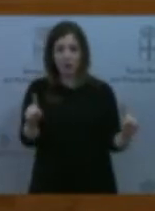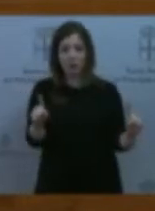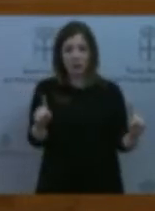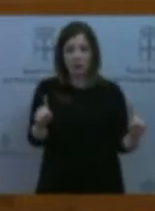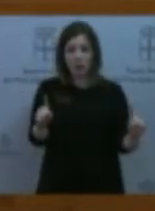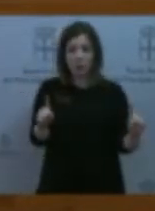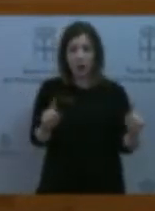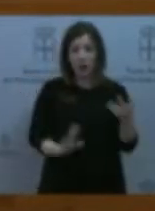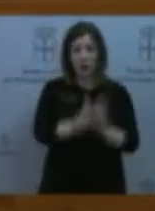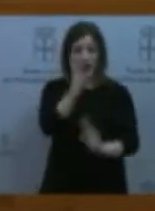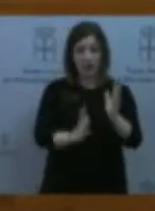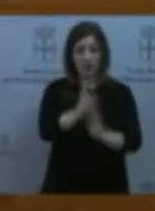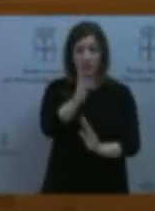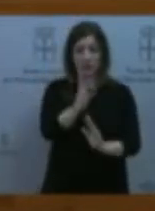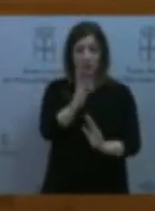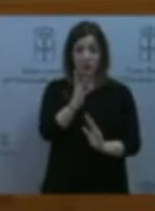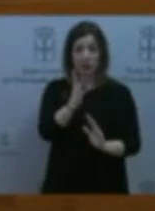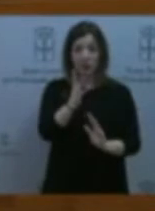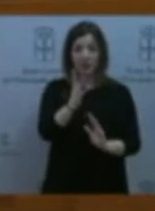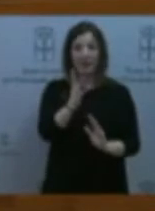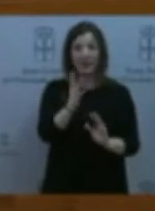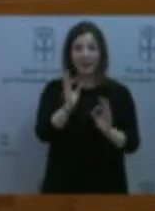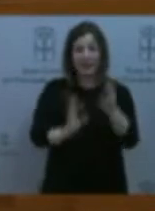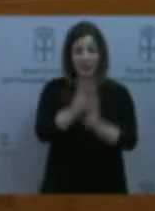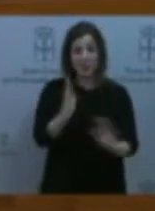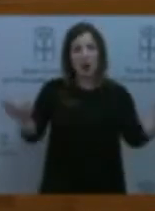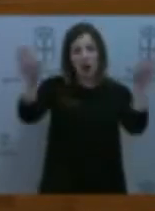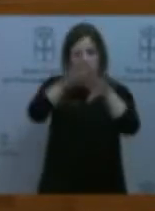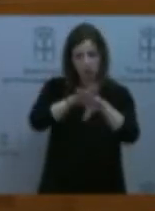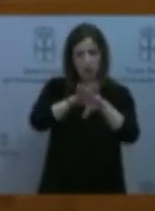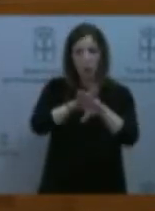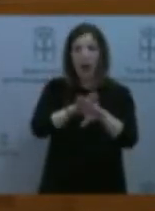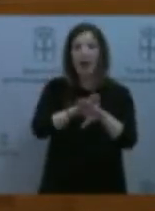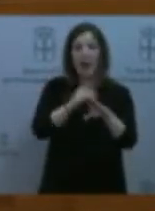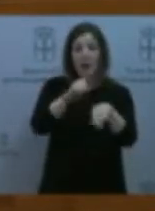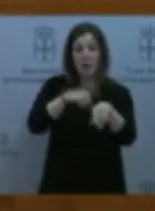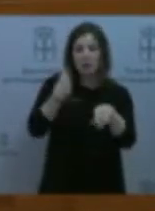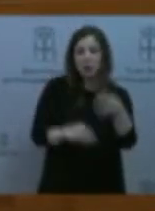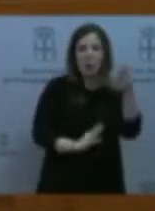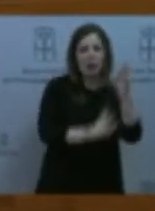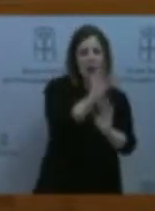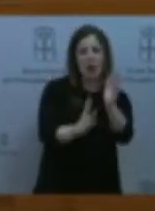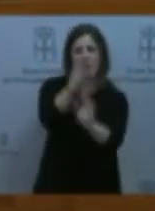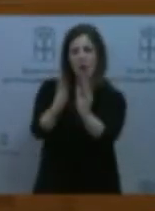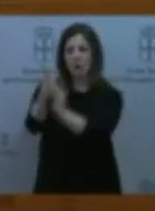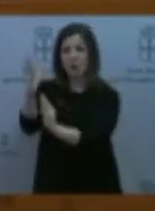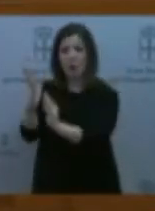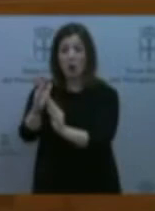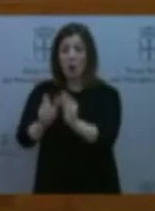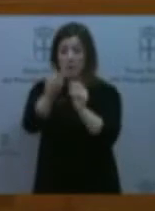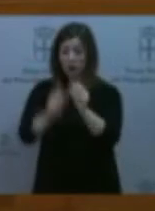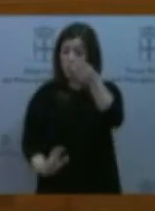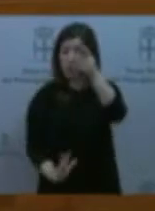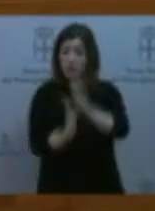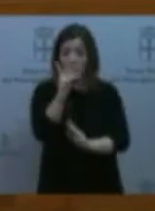noche, en varios focos a la vez, y sale corriendo y marcha. Ese no merece más